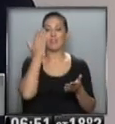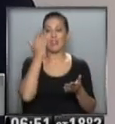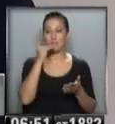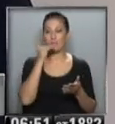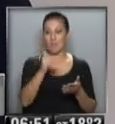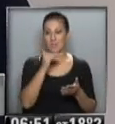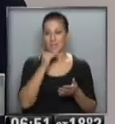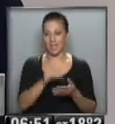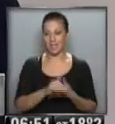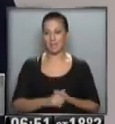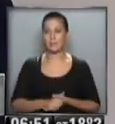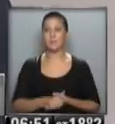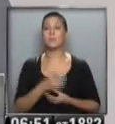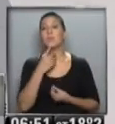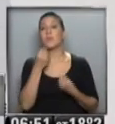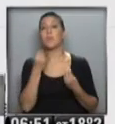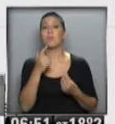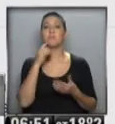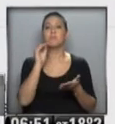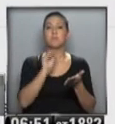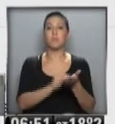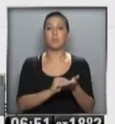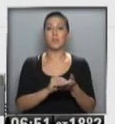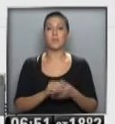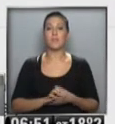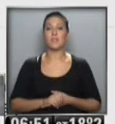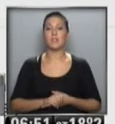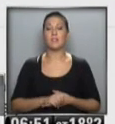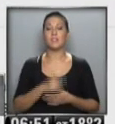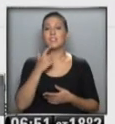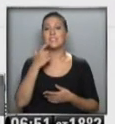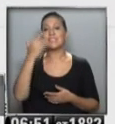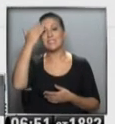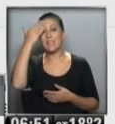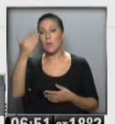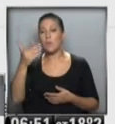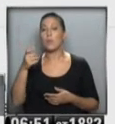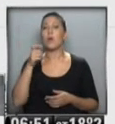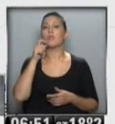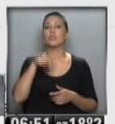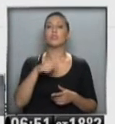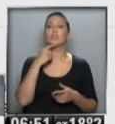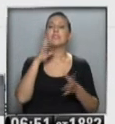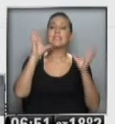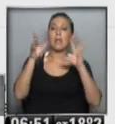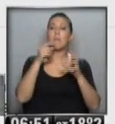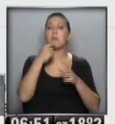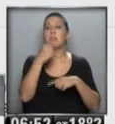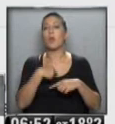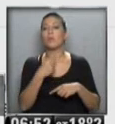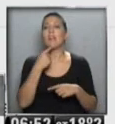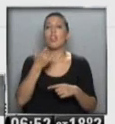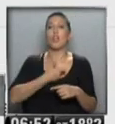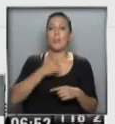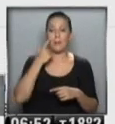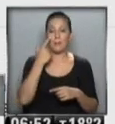en Facebook, a ver cuáles son los mensajes que nos dejan en el día de hoy, los saluditos, los pronósticos del tiempo para el lugar donde viven. Matías Ledesma,